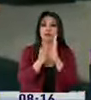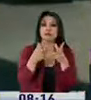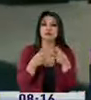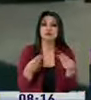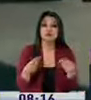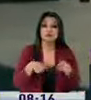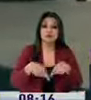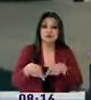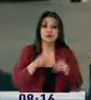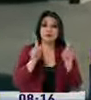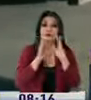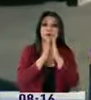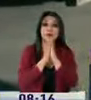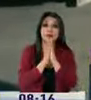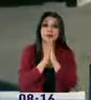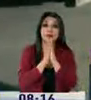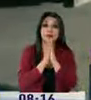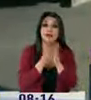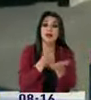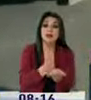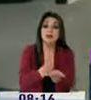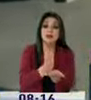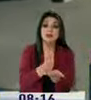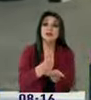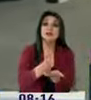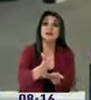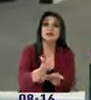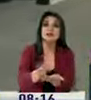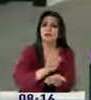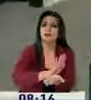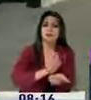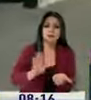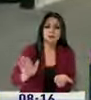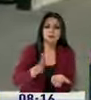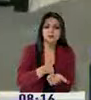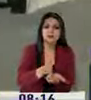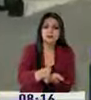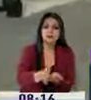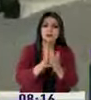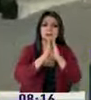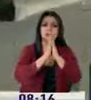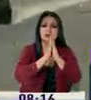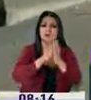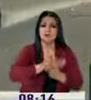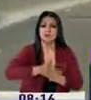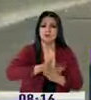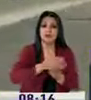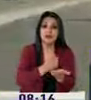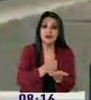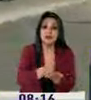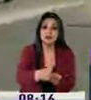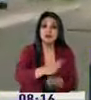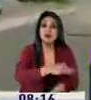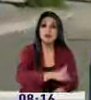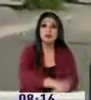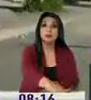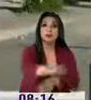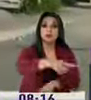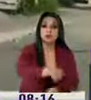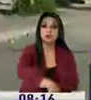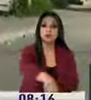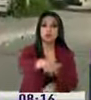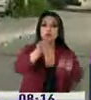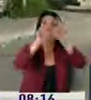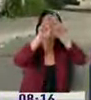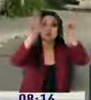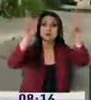solución al tráfico, estamos pidiendo acceso a la autopista. Eso fue el pedido de acceso a la autopista. El